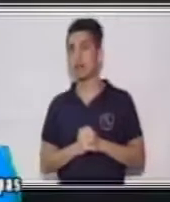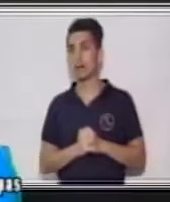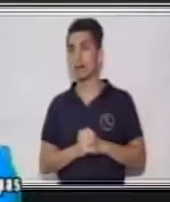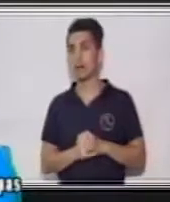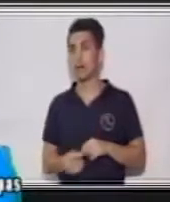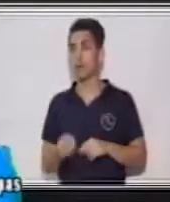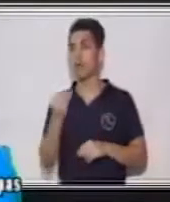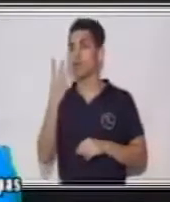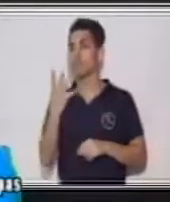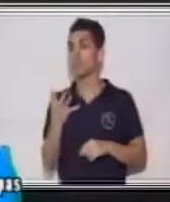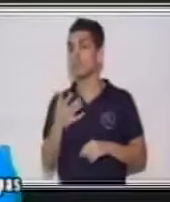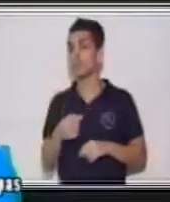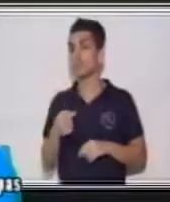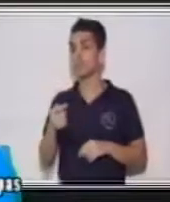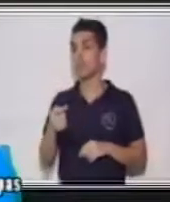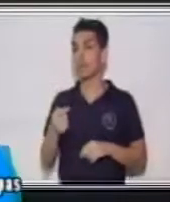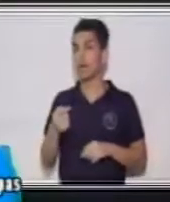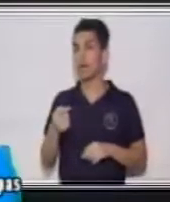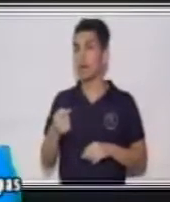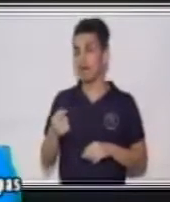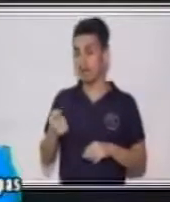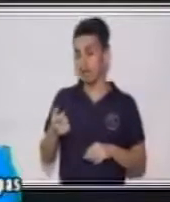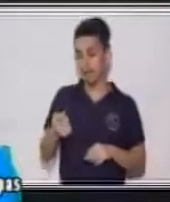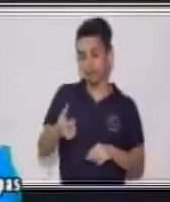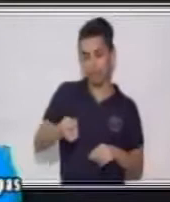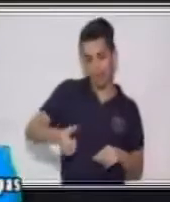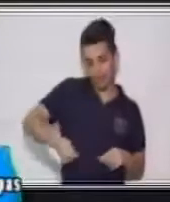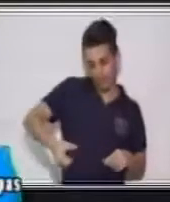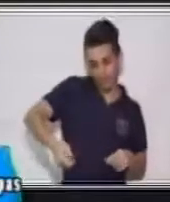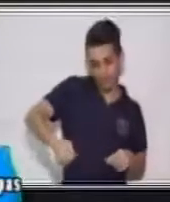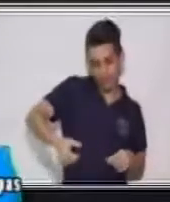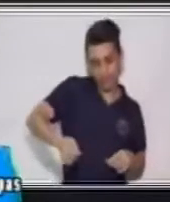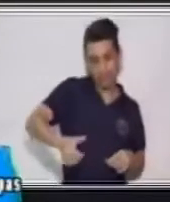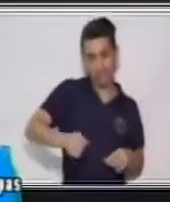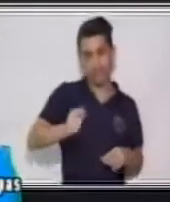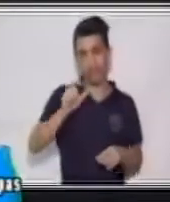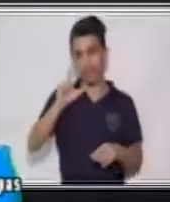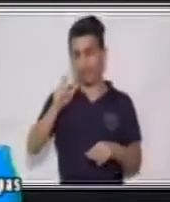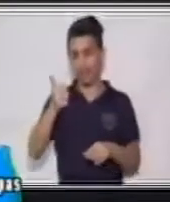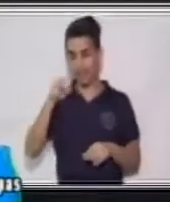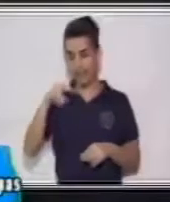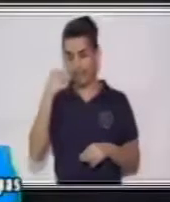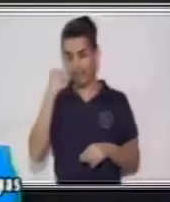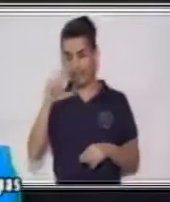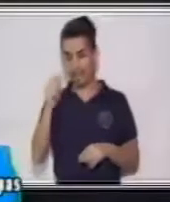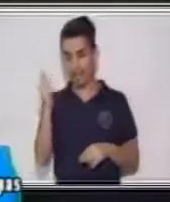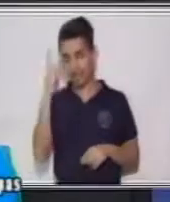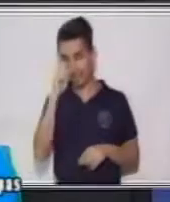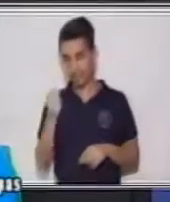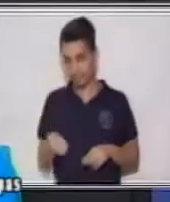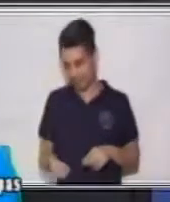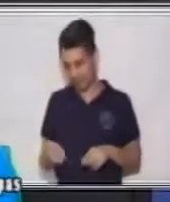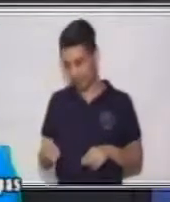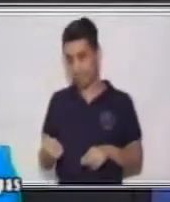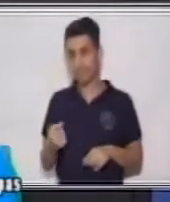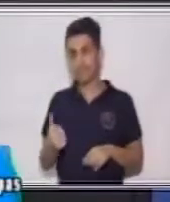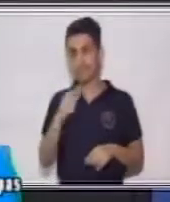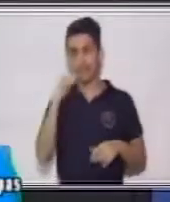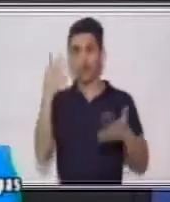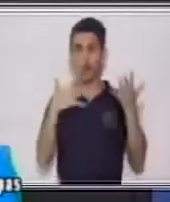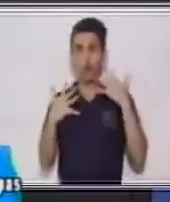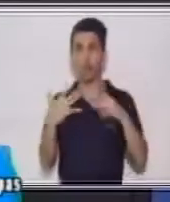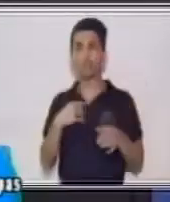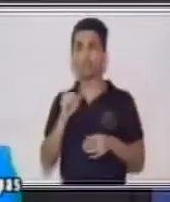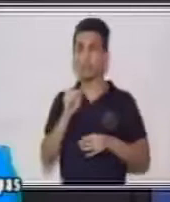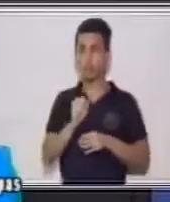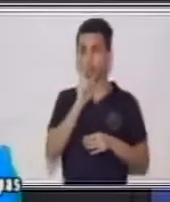cuántos cincos tengo, o canicas, o chiripas, como nosotros decimos, de colores. Puedo